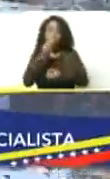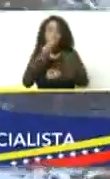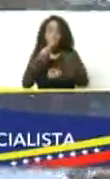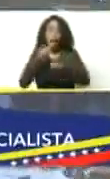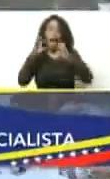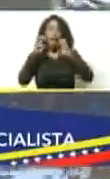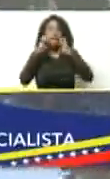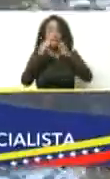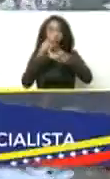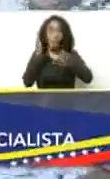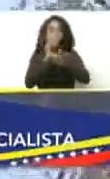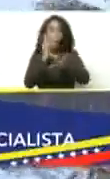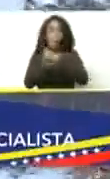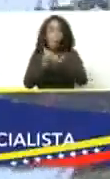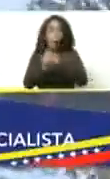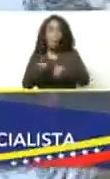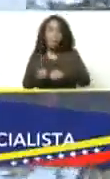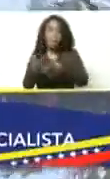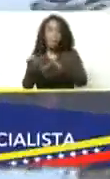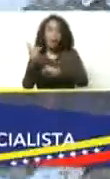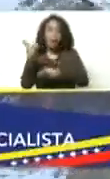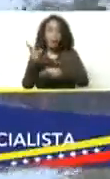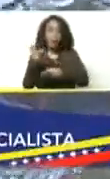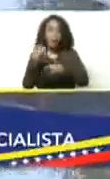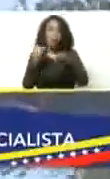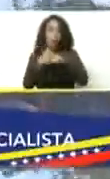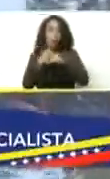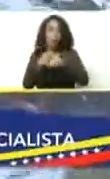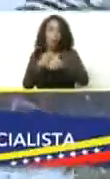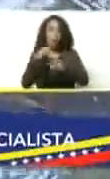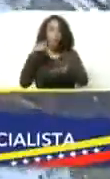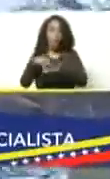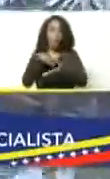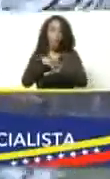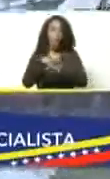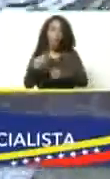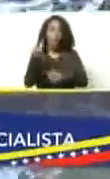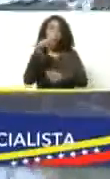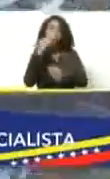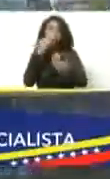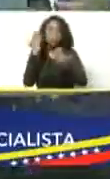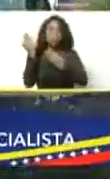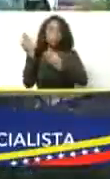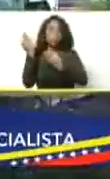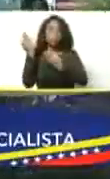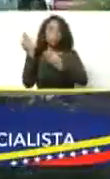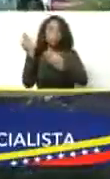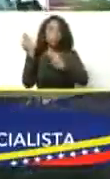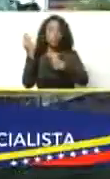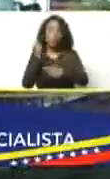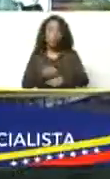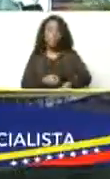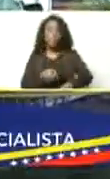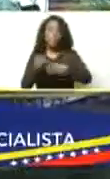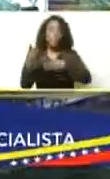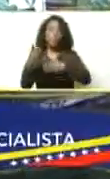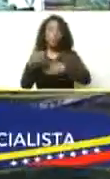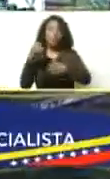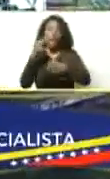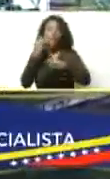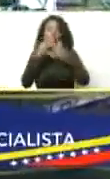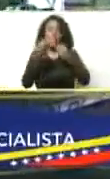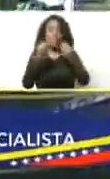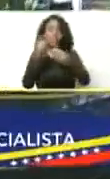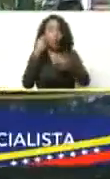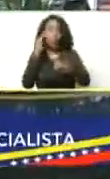maíz, comen hasta pelanina. Son como unas cabras, pues, pero sí, del agua. Sí, son las cabras, tú las lanzas por el monte y comen todo lo que